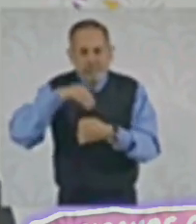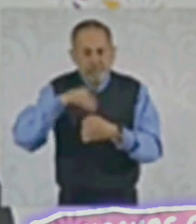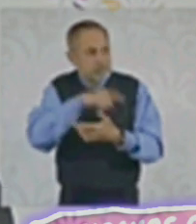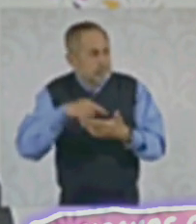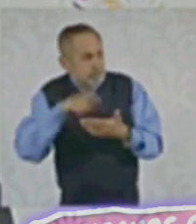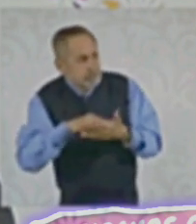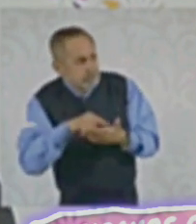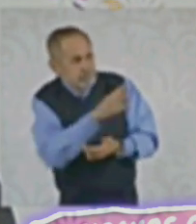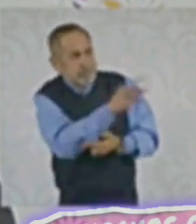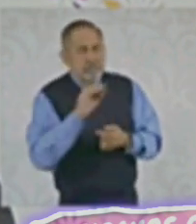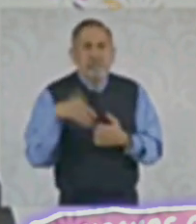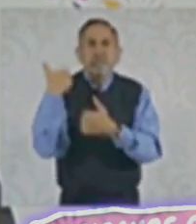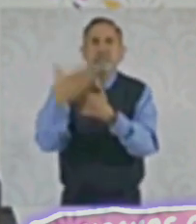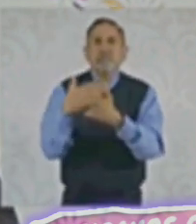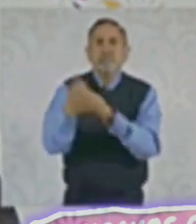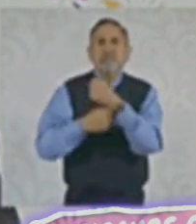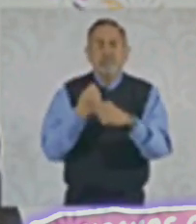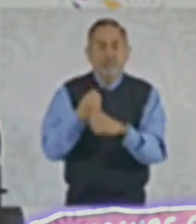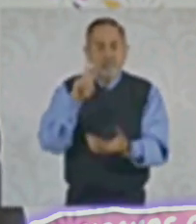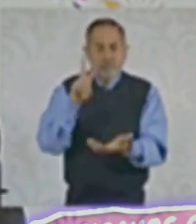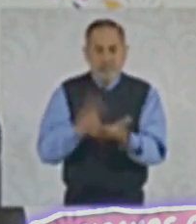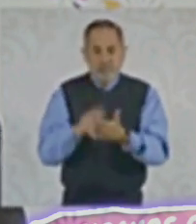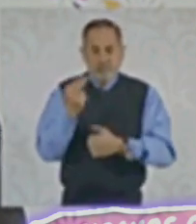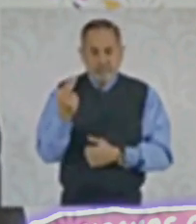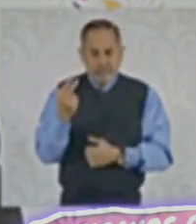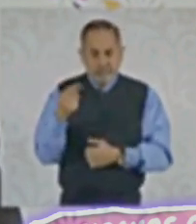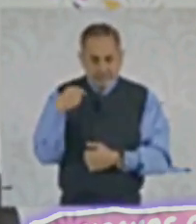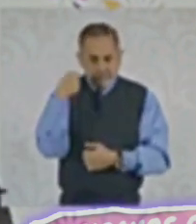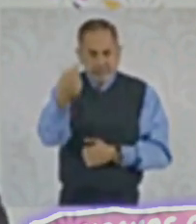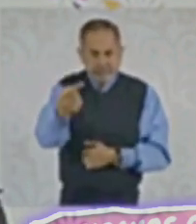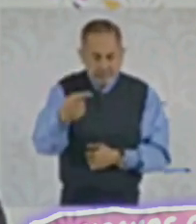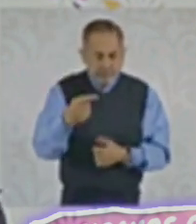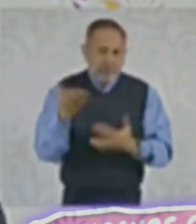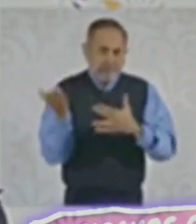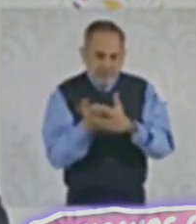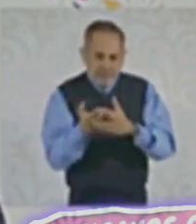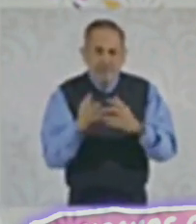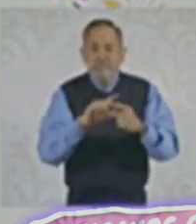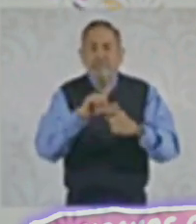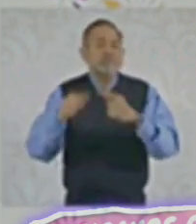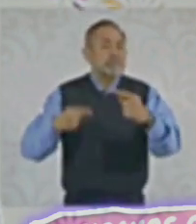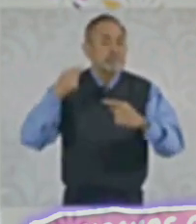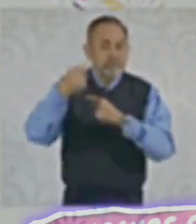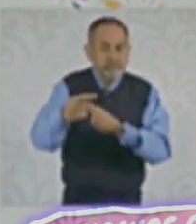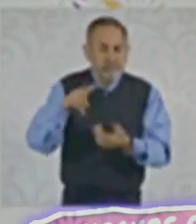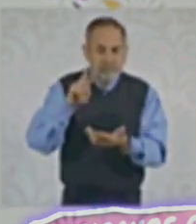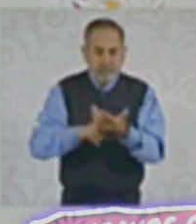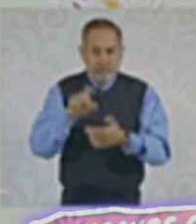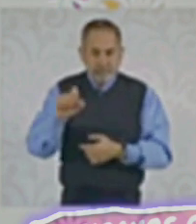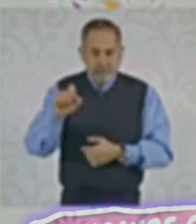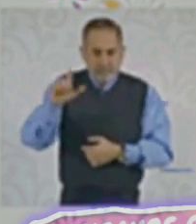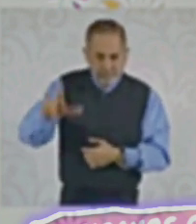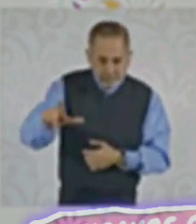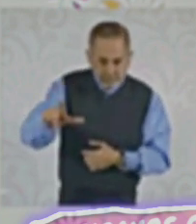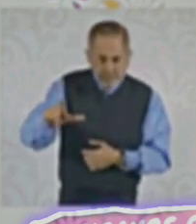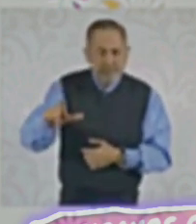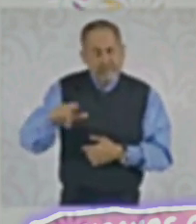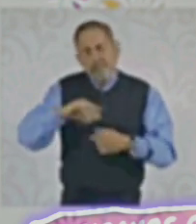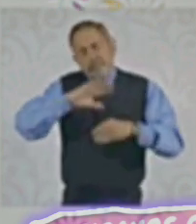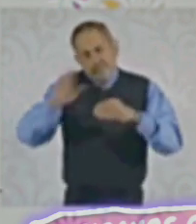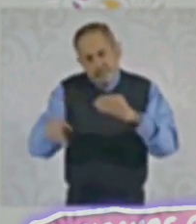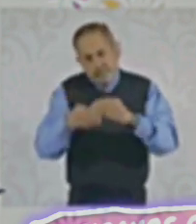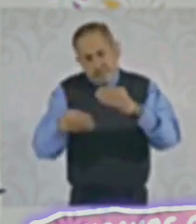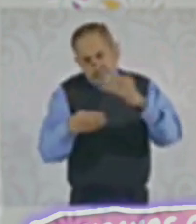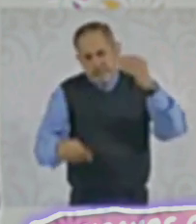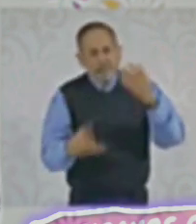el 2025, la otra parte en el 2027, y todo el proceso que viene adicional. Faltan muchas